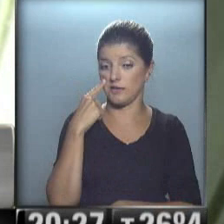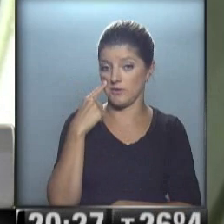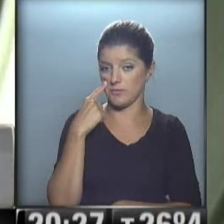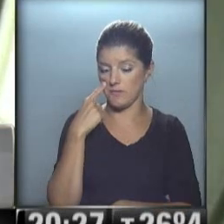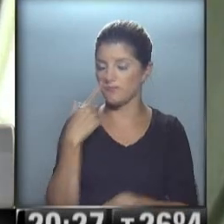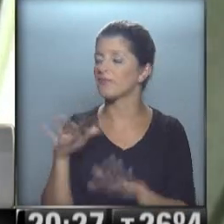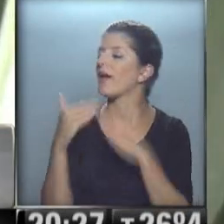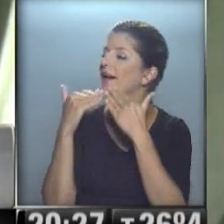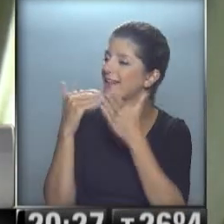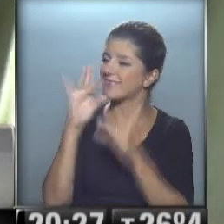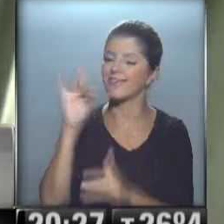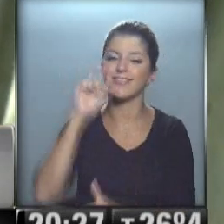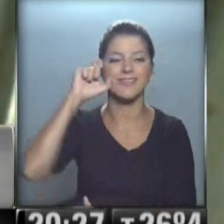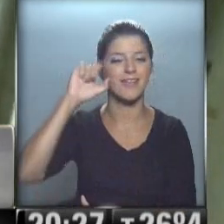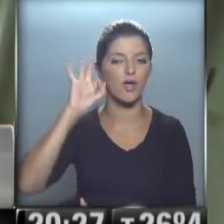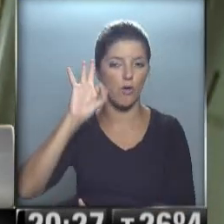muchas gracias. Marta, ¿algo más?